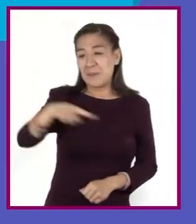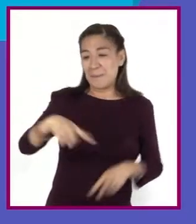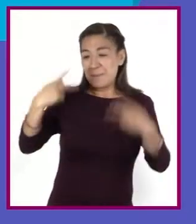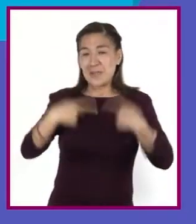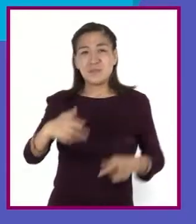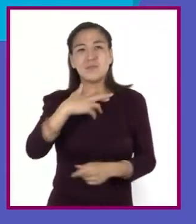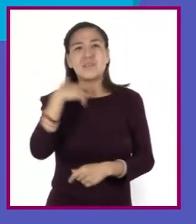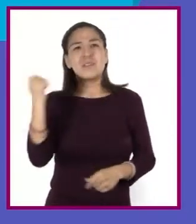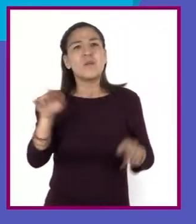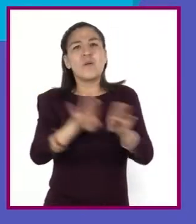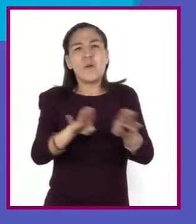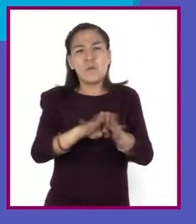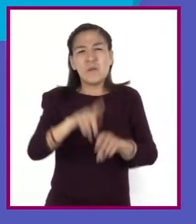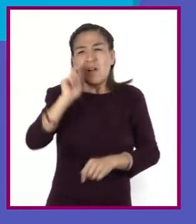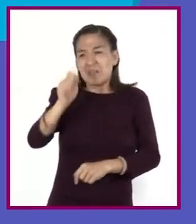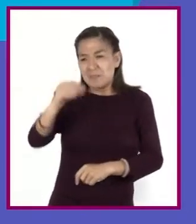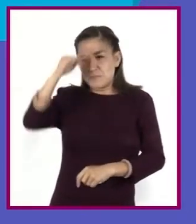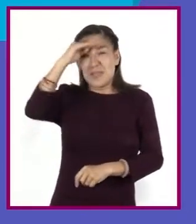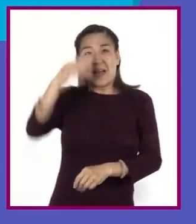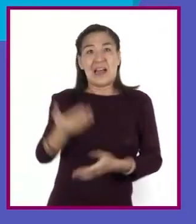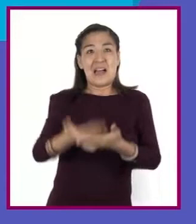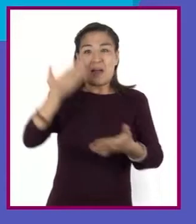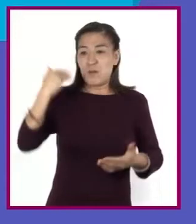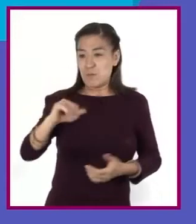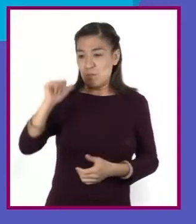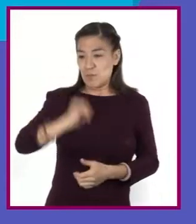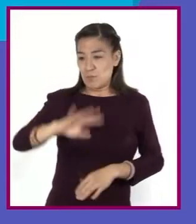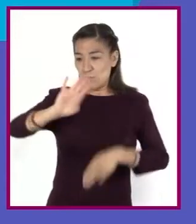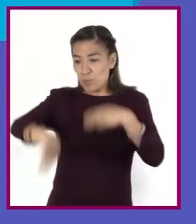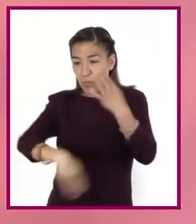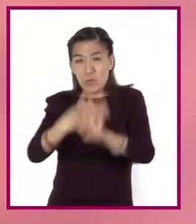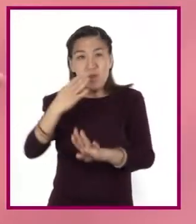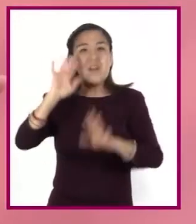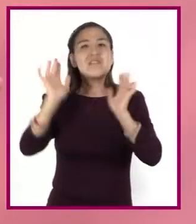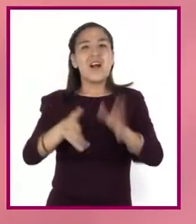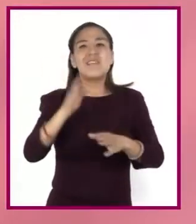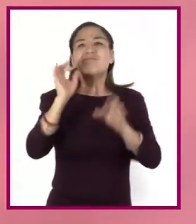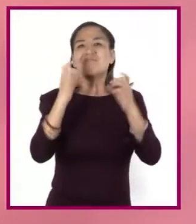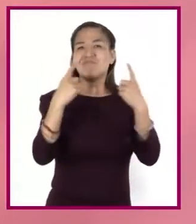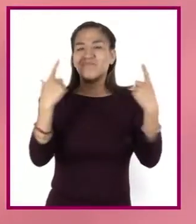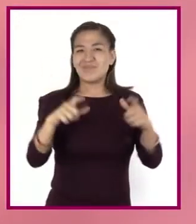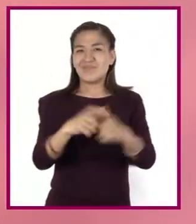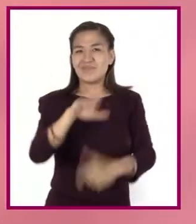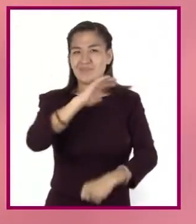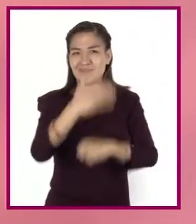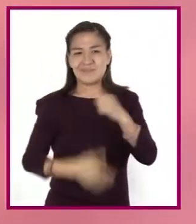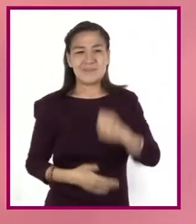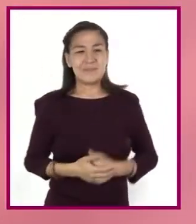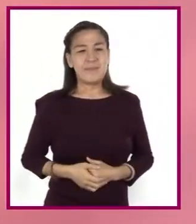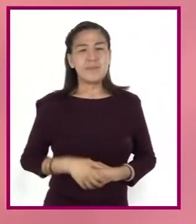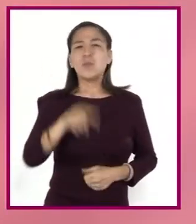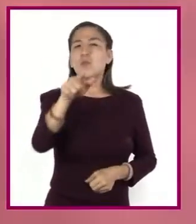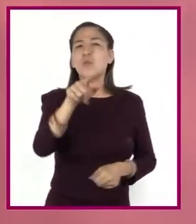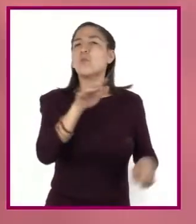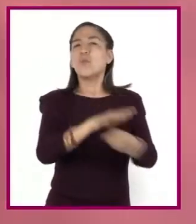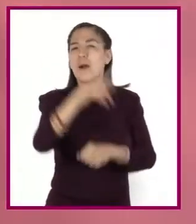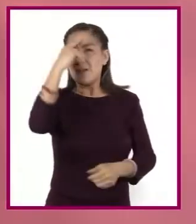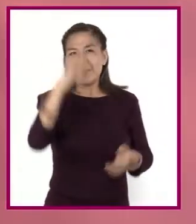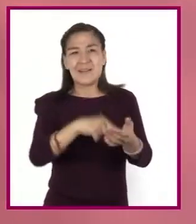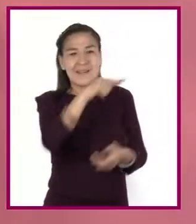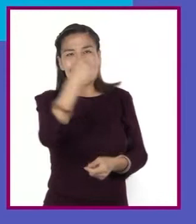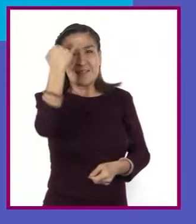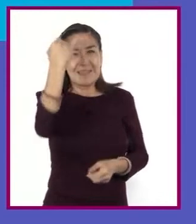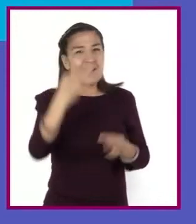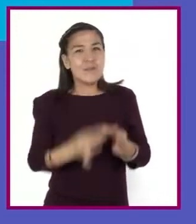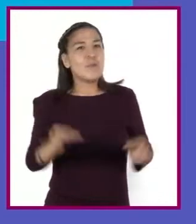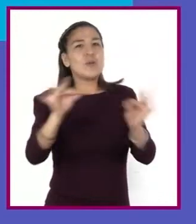romanos no advertían que su antiguo mundo se acercaba a su fin. ¿Cuál consideran que es la idea principal?